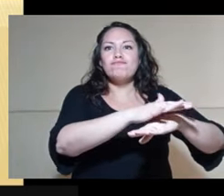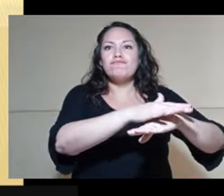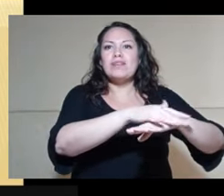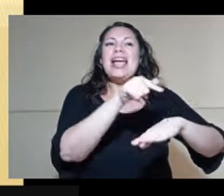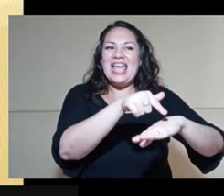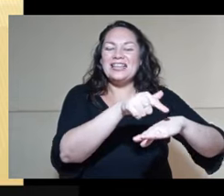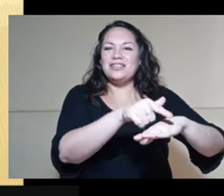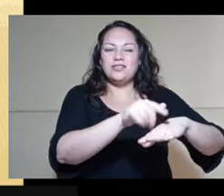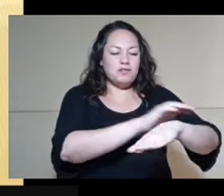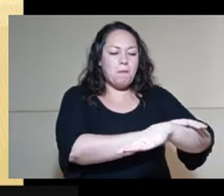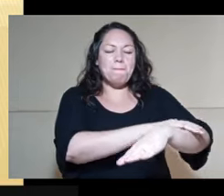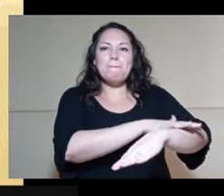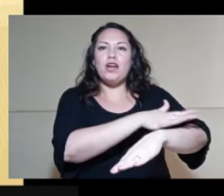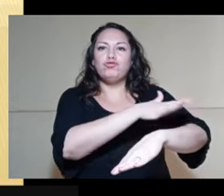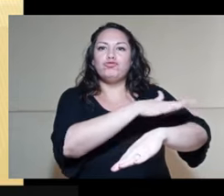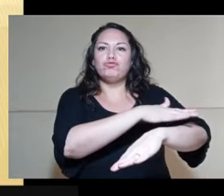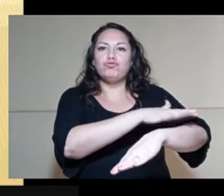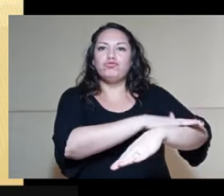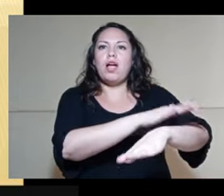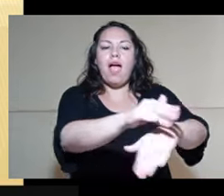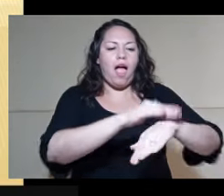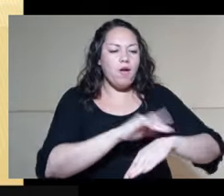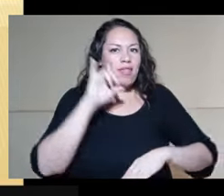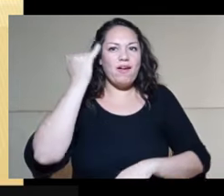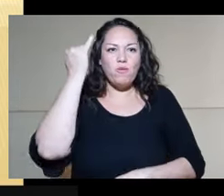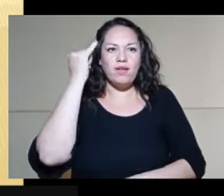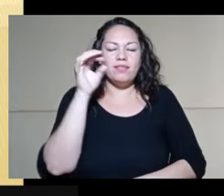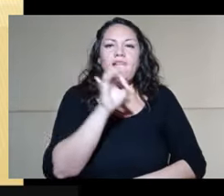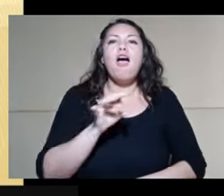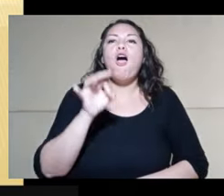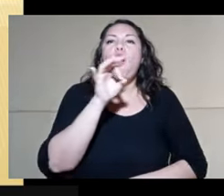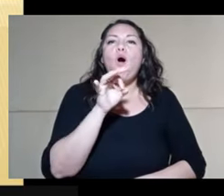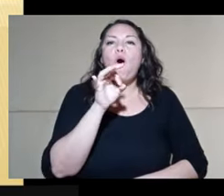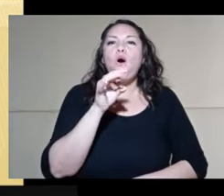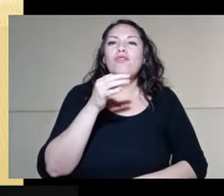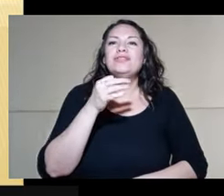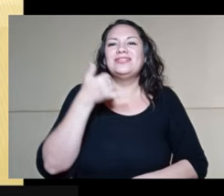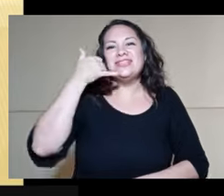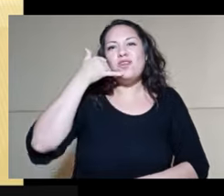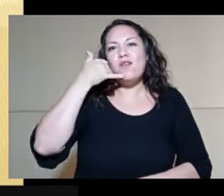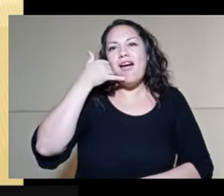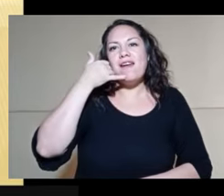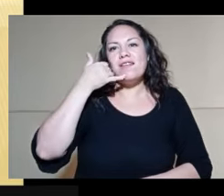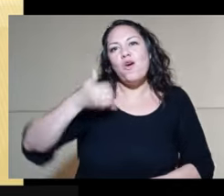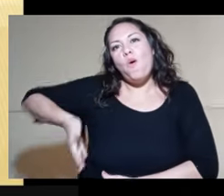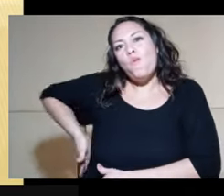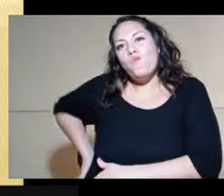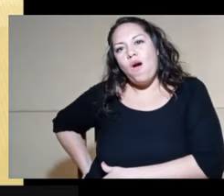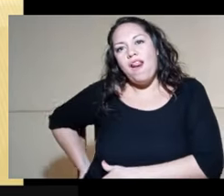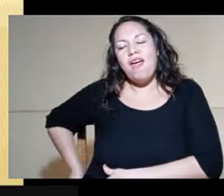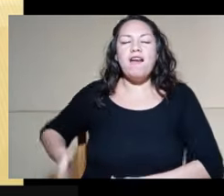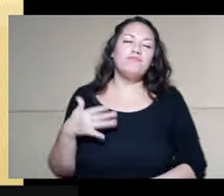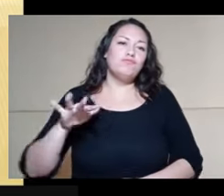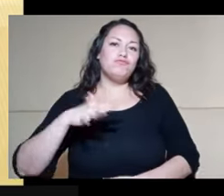onda vibratoria, como el celular vibra en la mesa y nos vibra el brazo. O si llevamos el celular en alguna parte del cuerpo, lo sentimos.